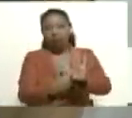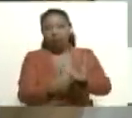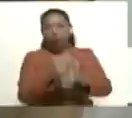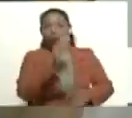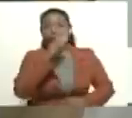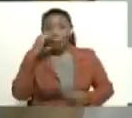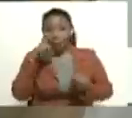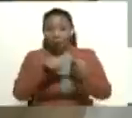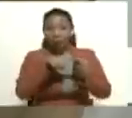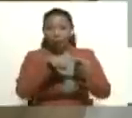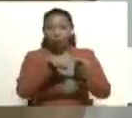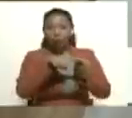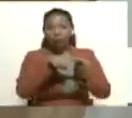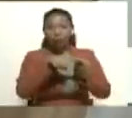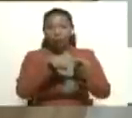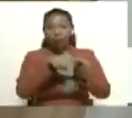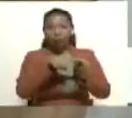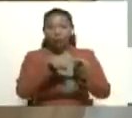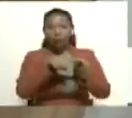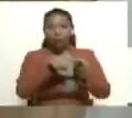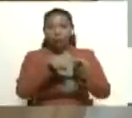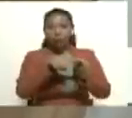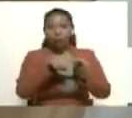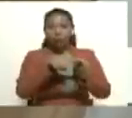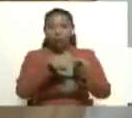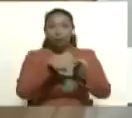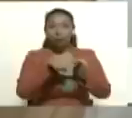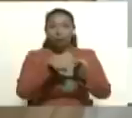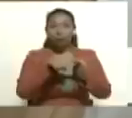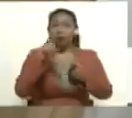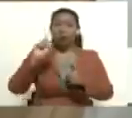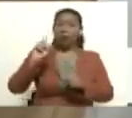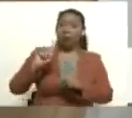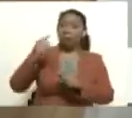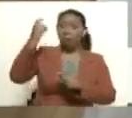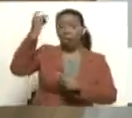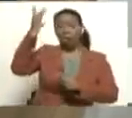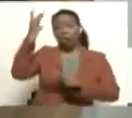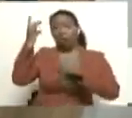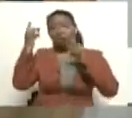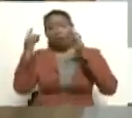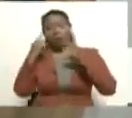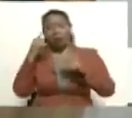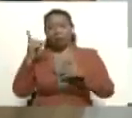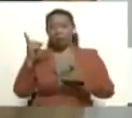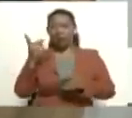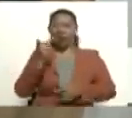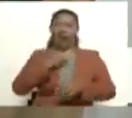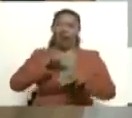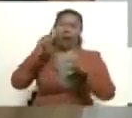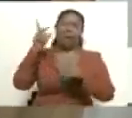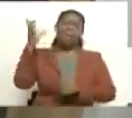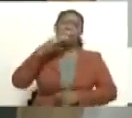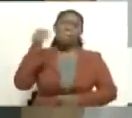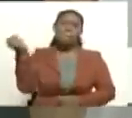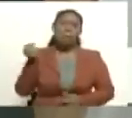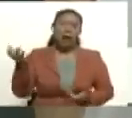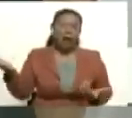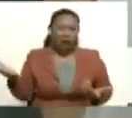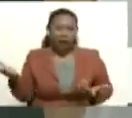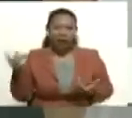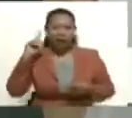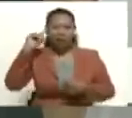Radonsky. Ni Trump, ni Xi Jinping, eso es paja. Eso es una estupidez